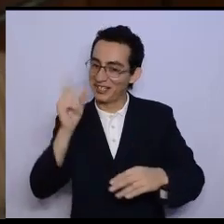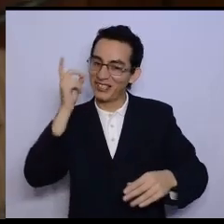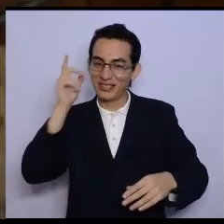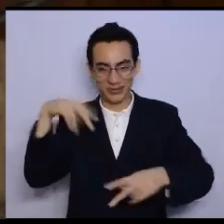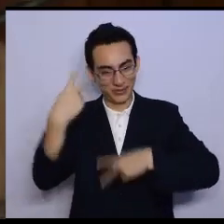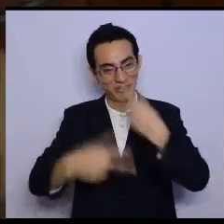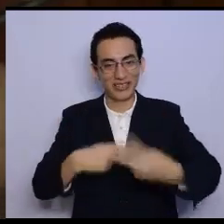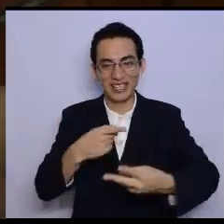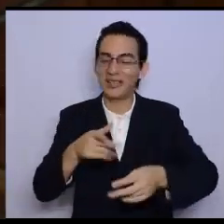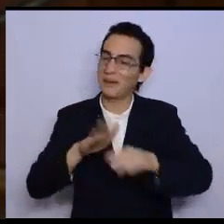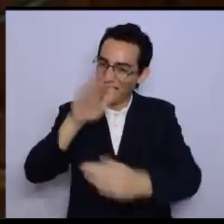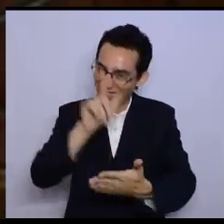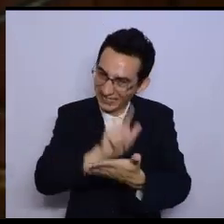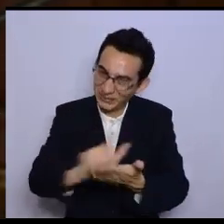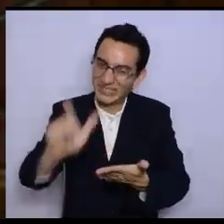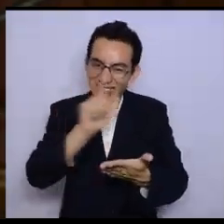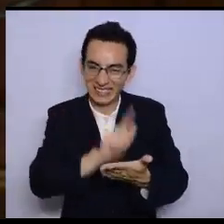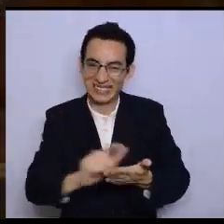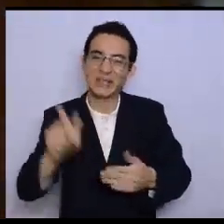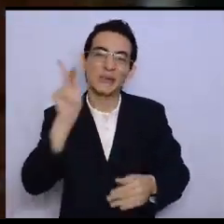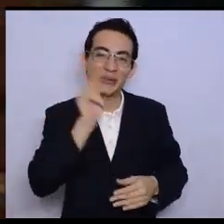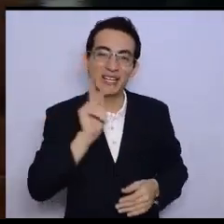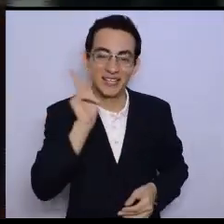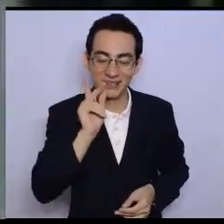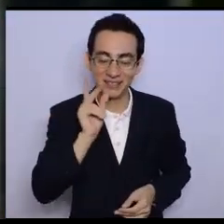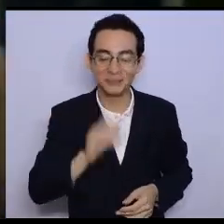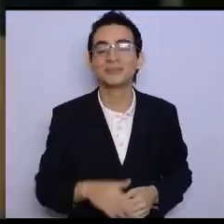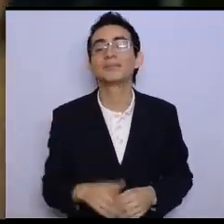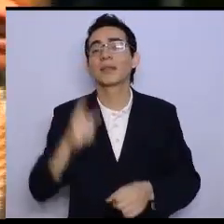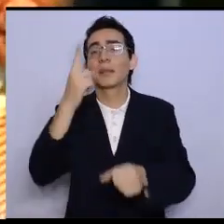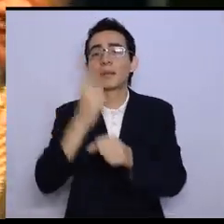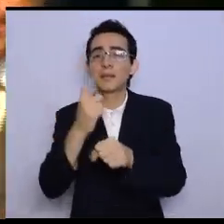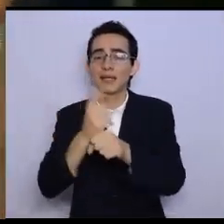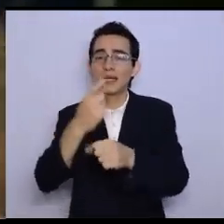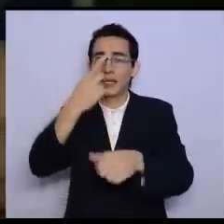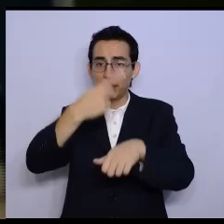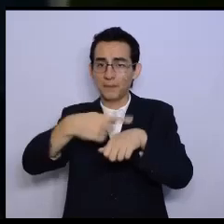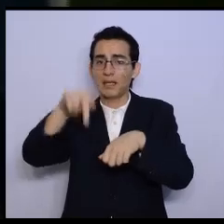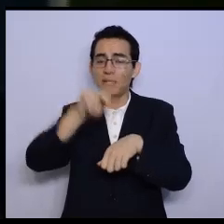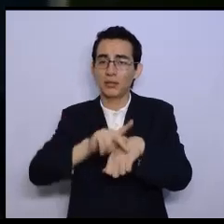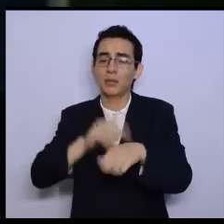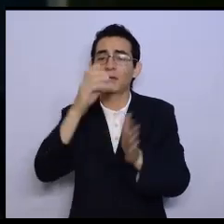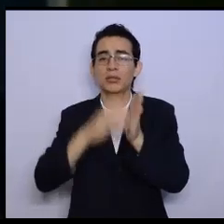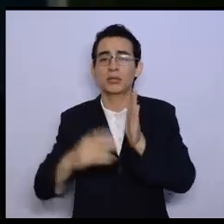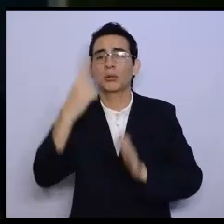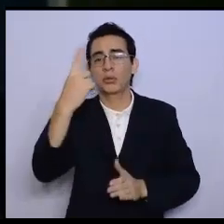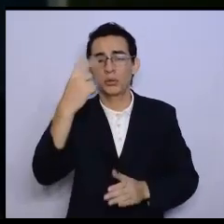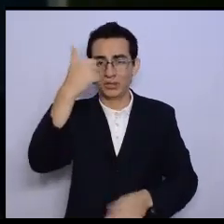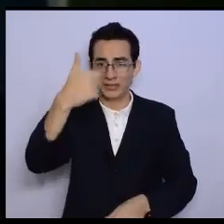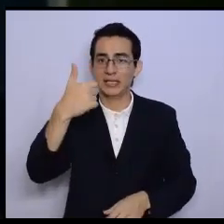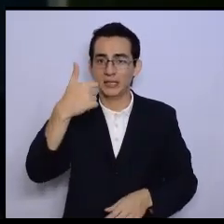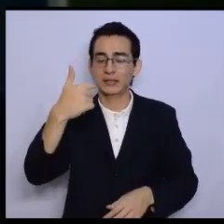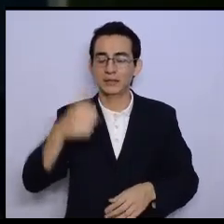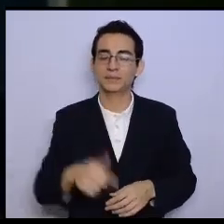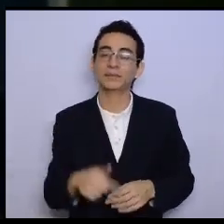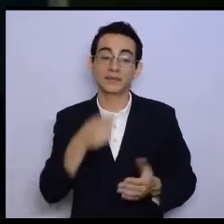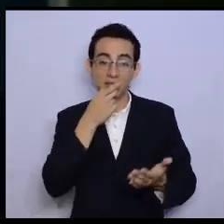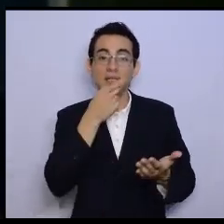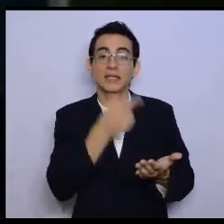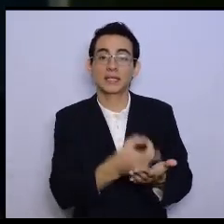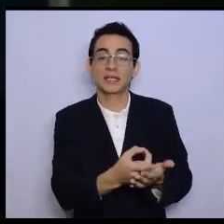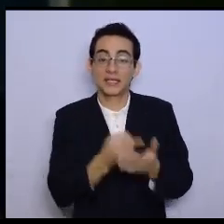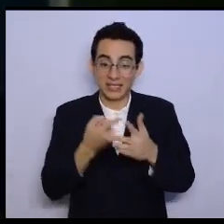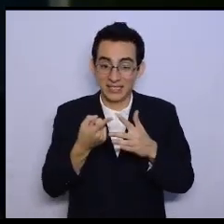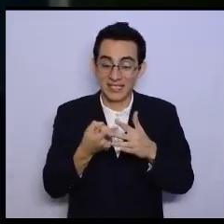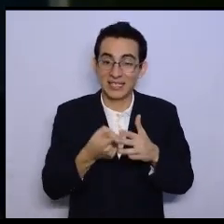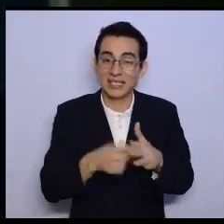Bien. Primera de Pedro 1:6. Estas son palabras de alguien que en sus